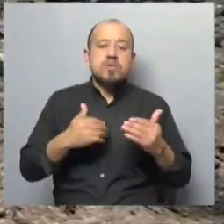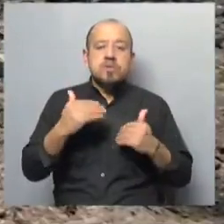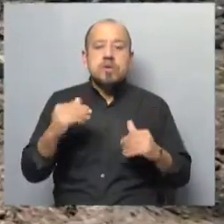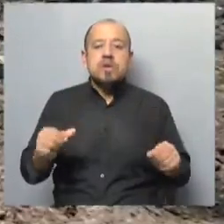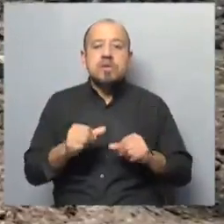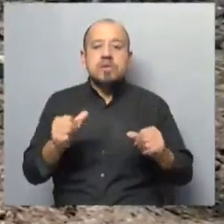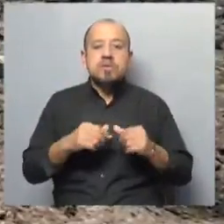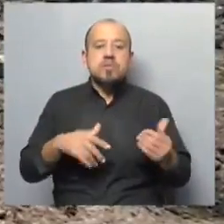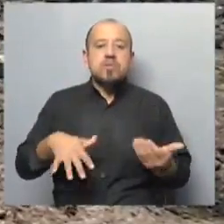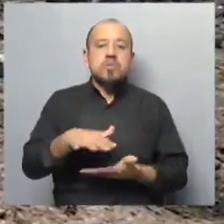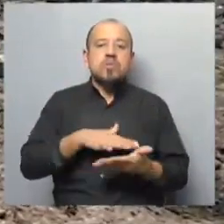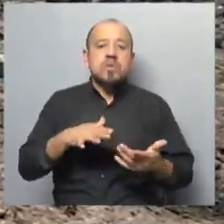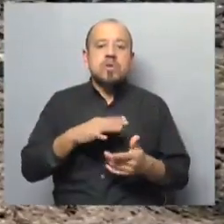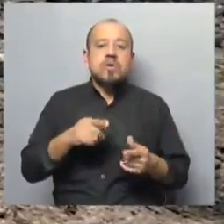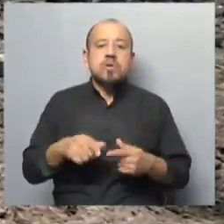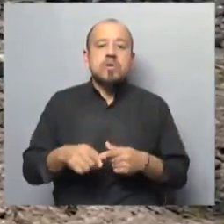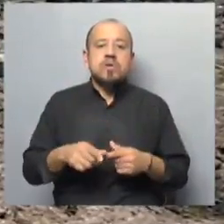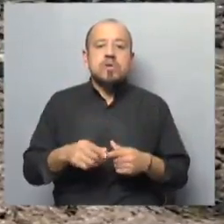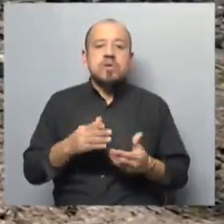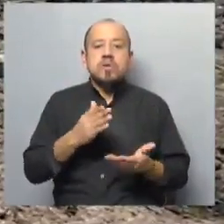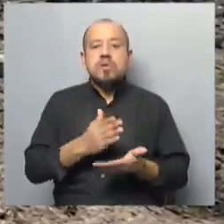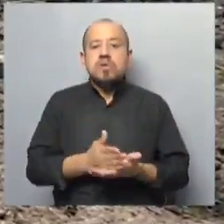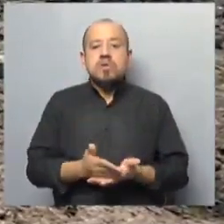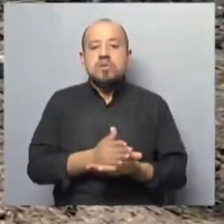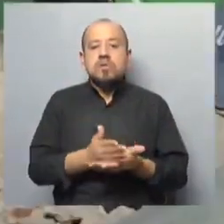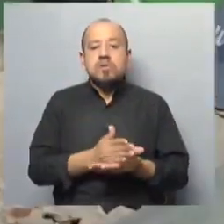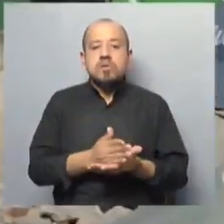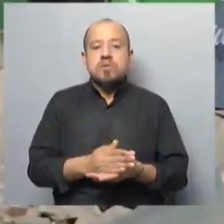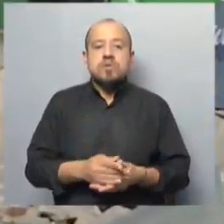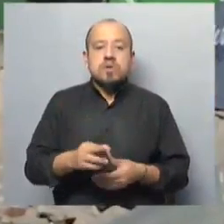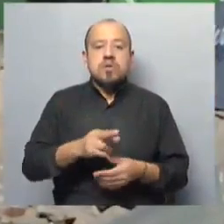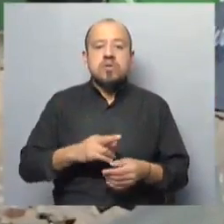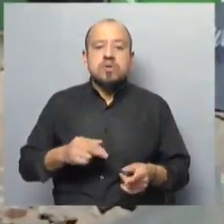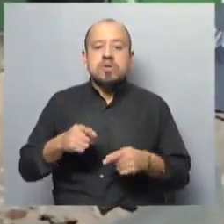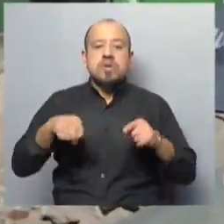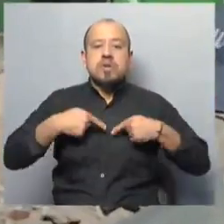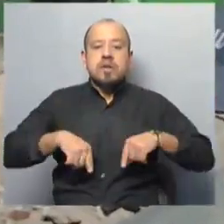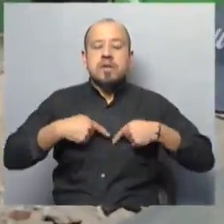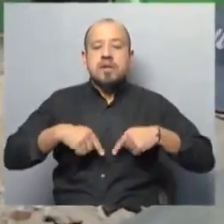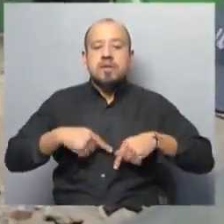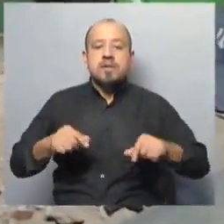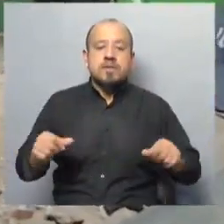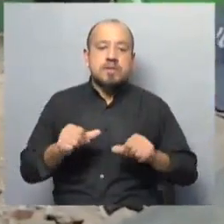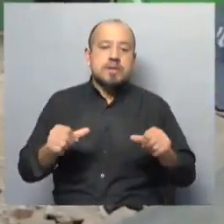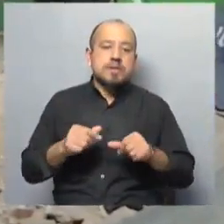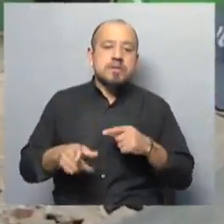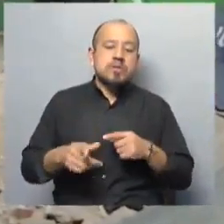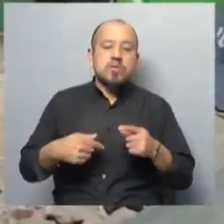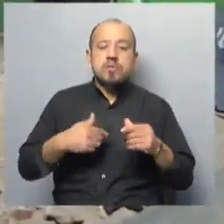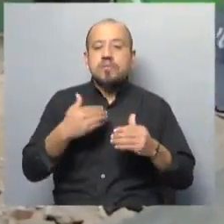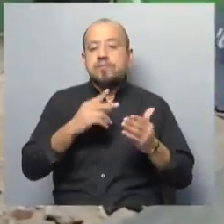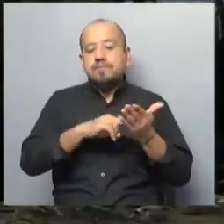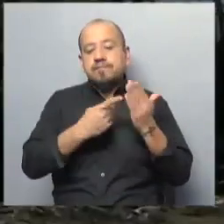parque. A partir de esto se delimitó una franja de ambas márgenes del arroyo y desde la intendencia se llevó adelante la gestión de obra del proyecto